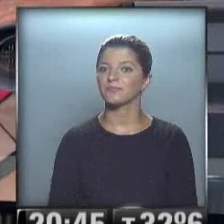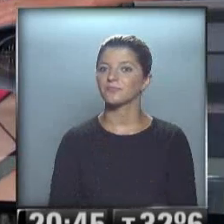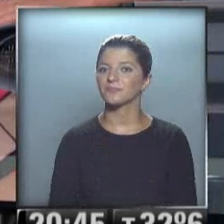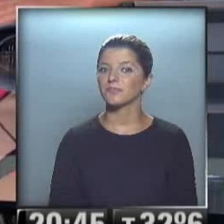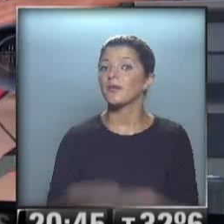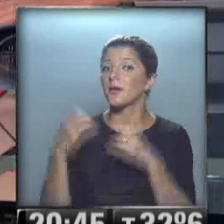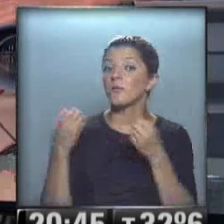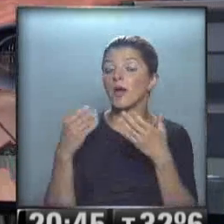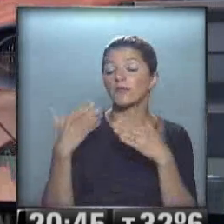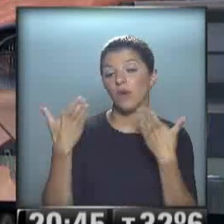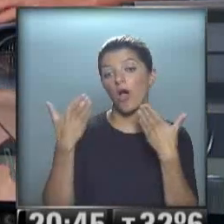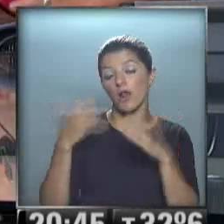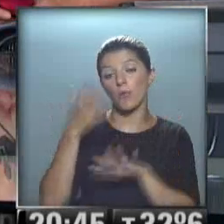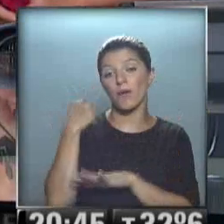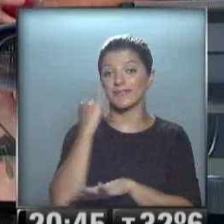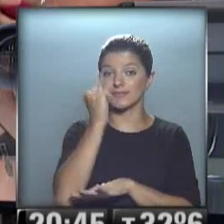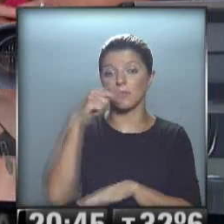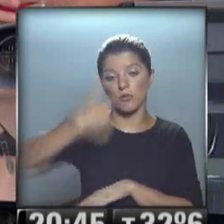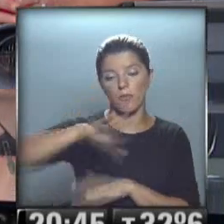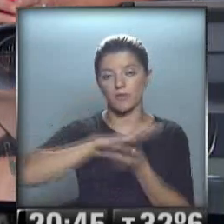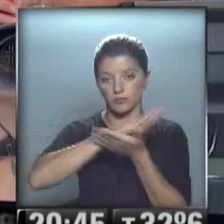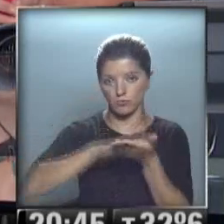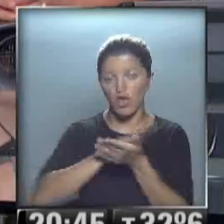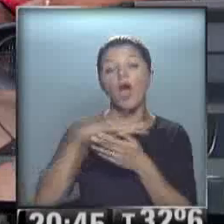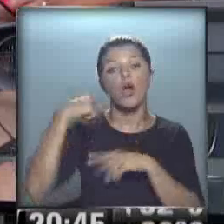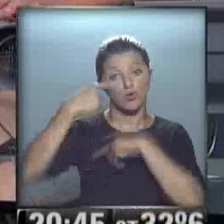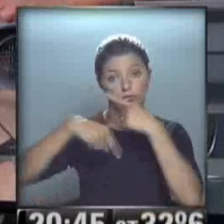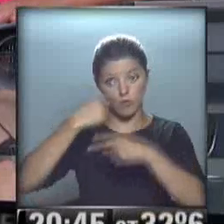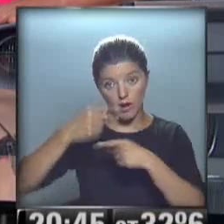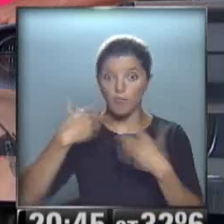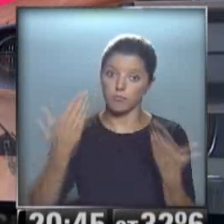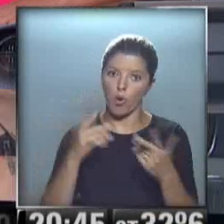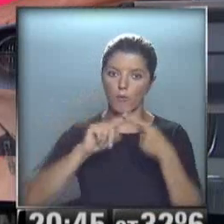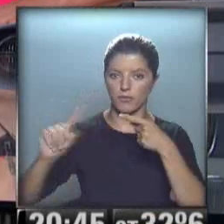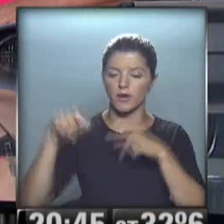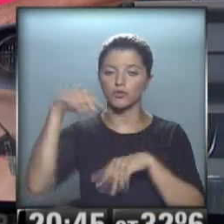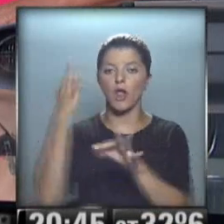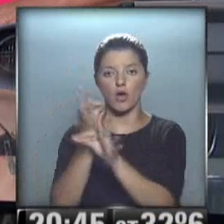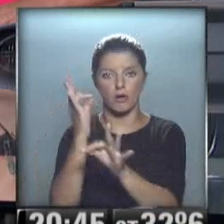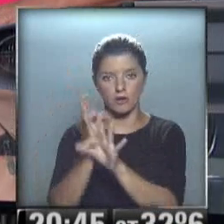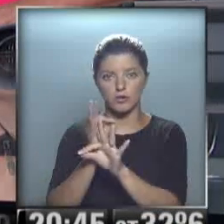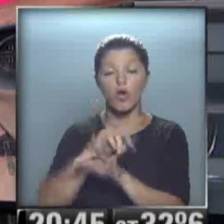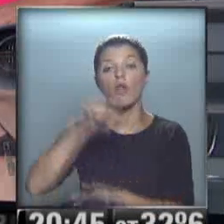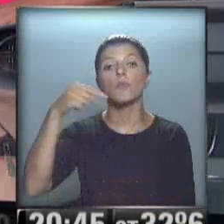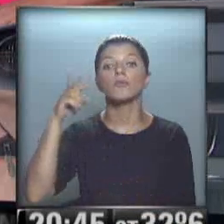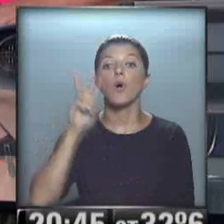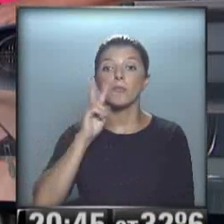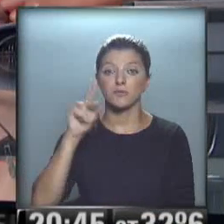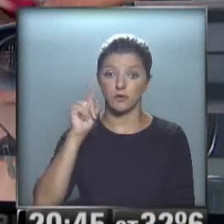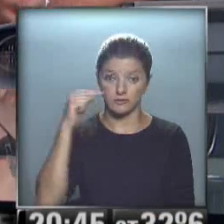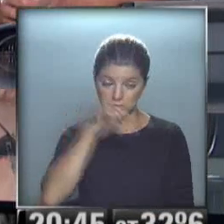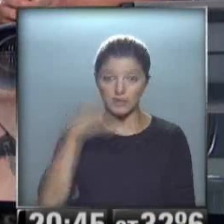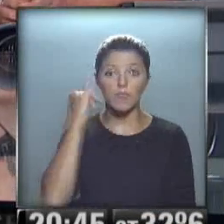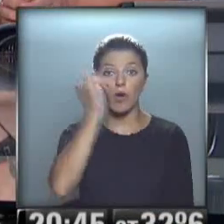Bueno, ojalá, como decíamos antes, llegue una solución. Seguiremos, por supuesto, en vivo en el colegio en las próximas ediciones de Visión 7, más detalles de cómo se